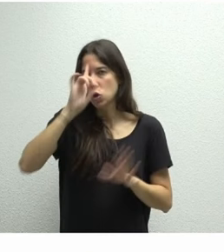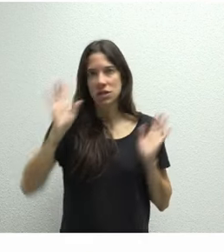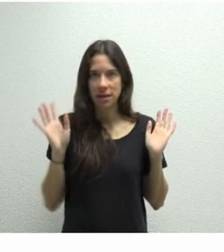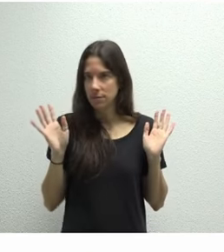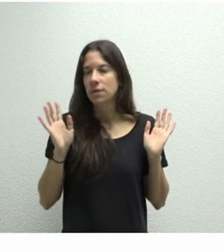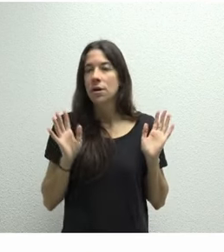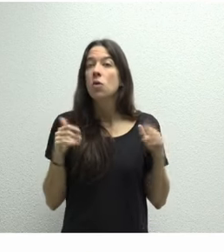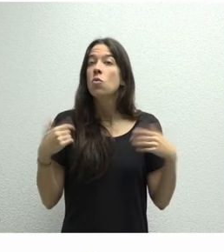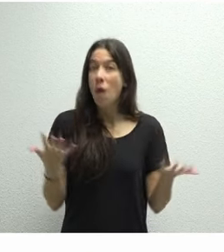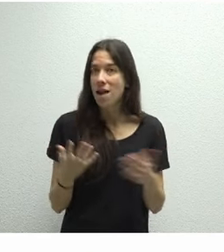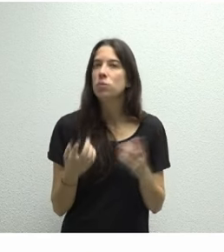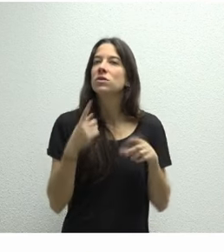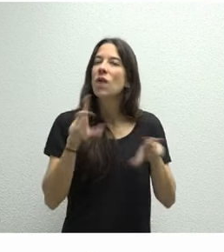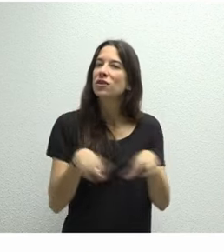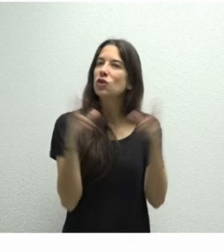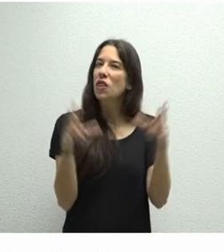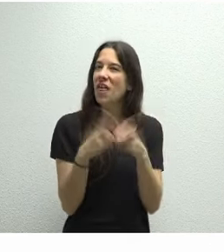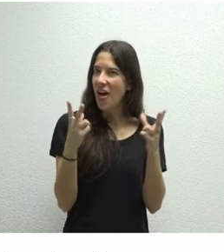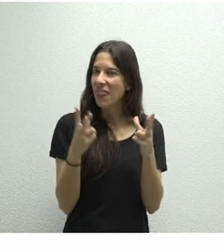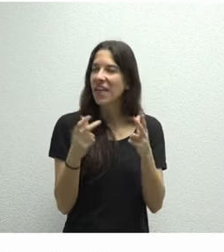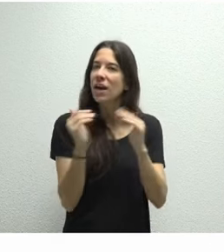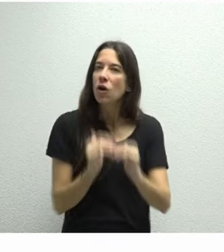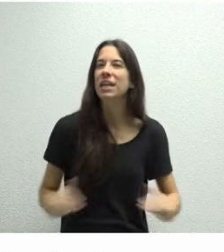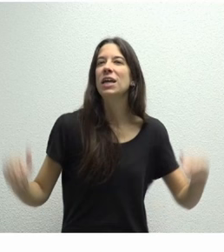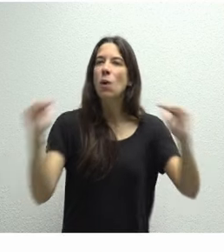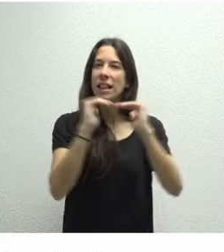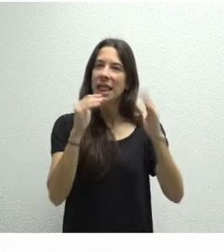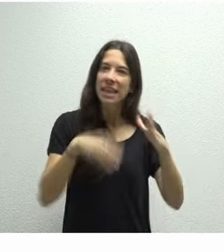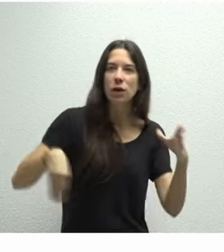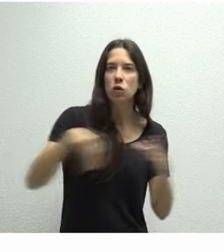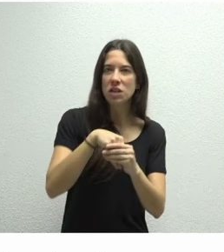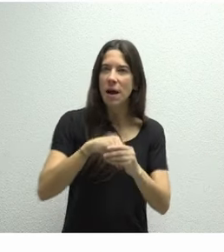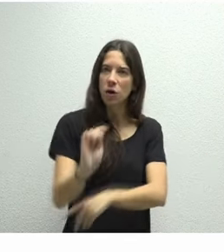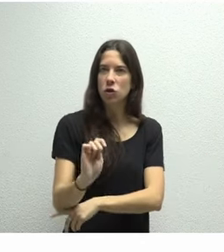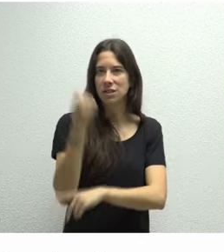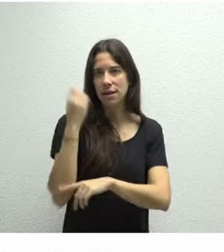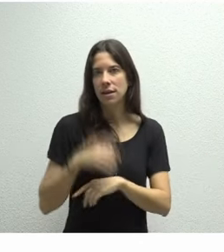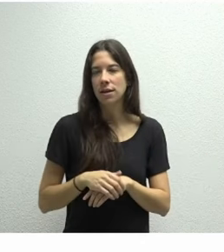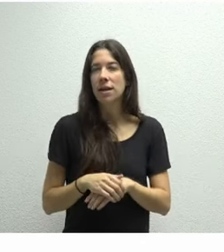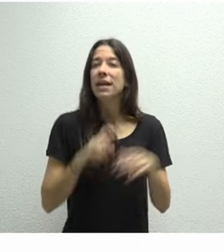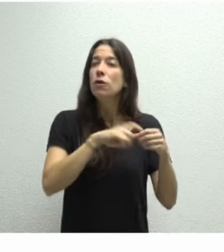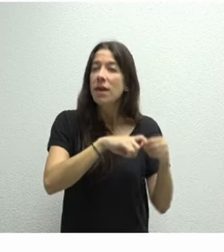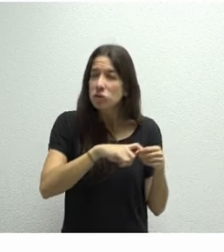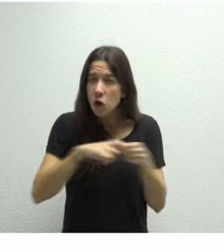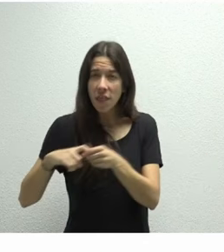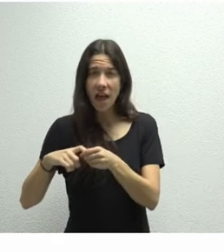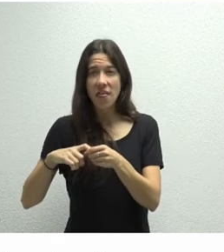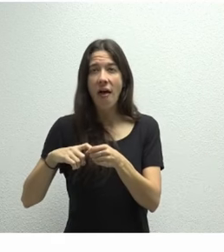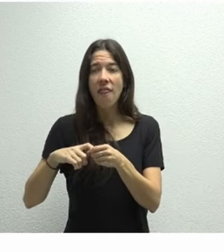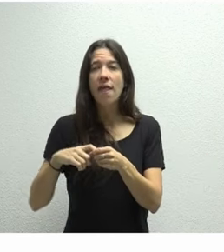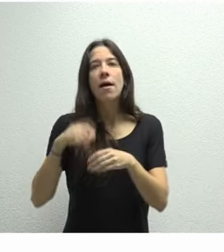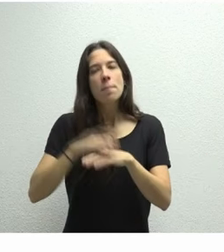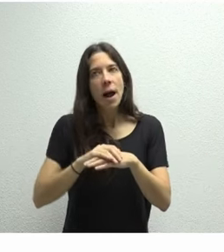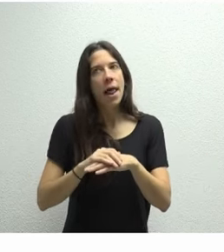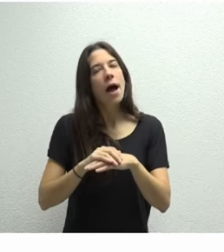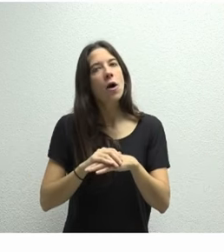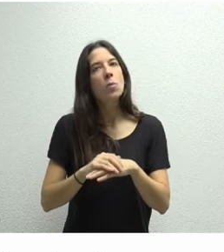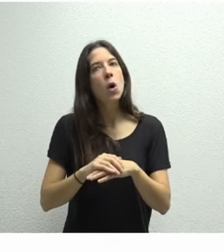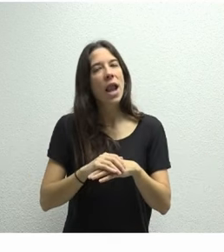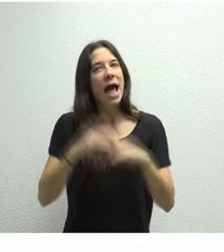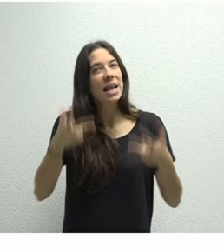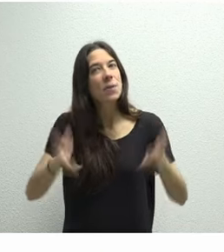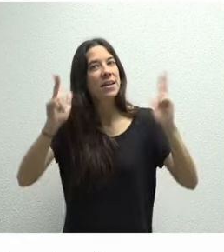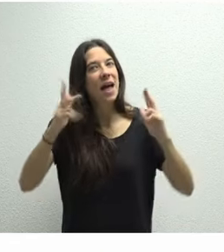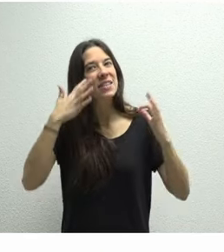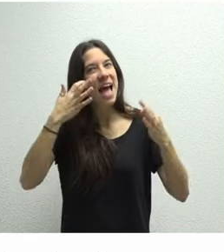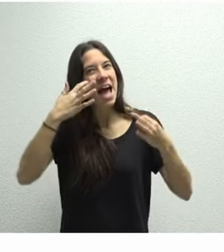de hacer una sociedad con una igualdad inclusiva y una solidaridad para hacer real la libertad no